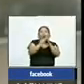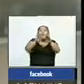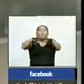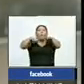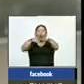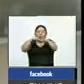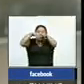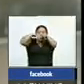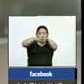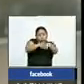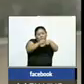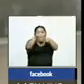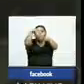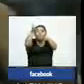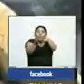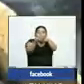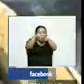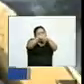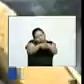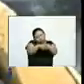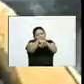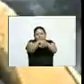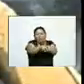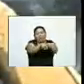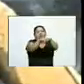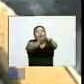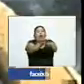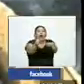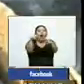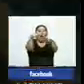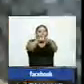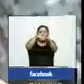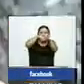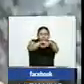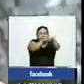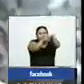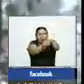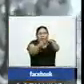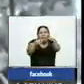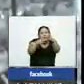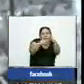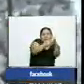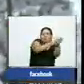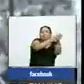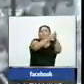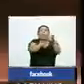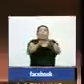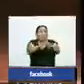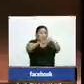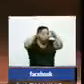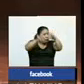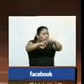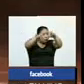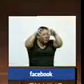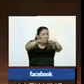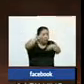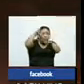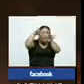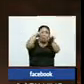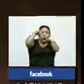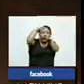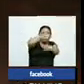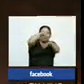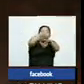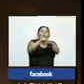por una correntada del río El Arenal tras un repunte en el causal generado por las intensas lluvias registradas la noche